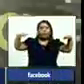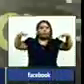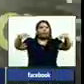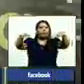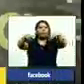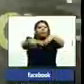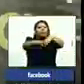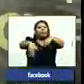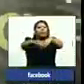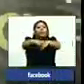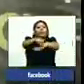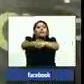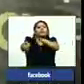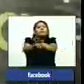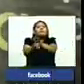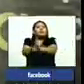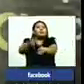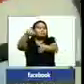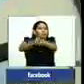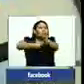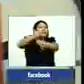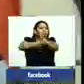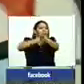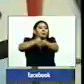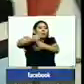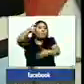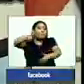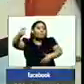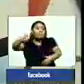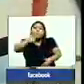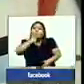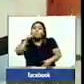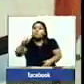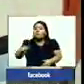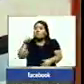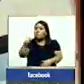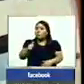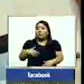Legislativa para exigir unas pensiones dignas. Eric Alfaro, Noticiero Hechos.